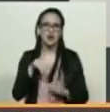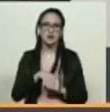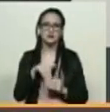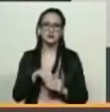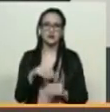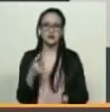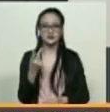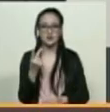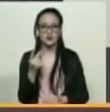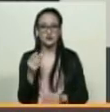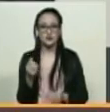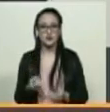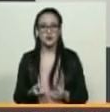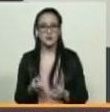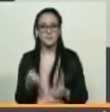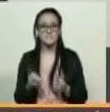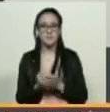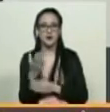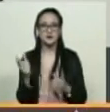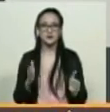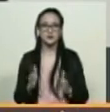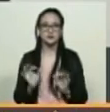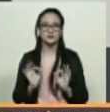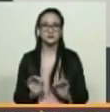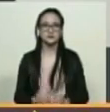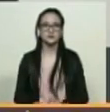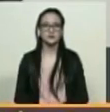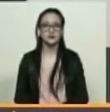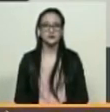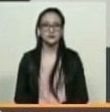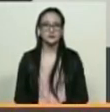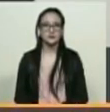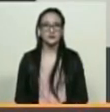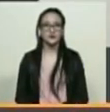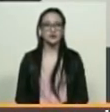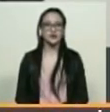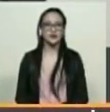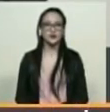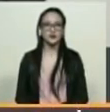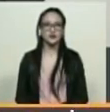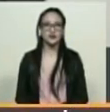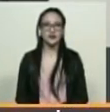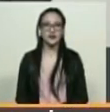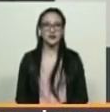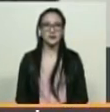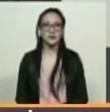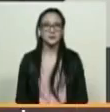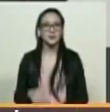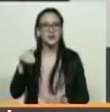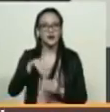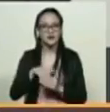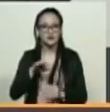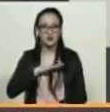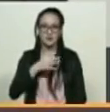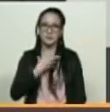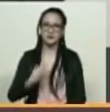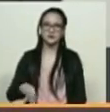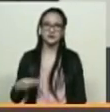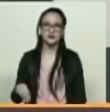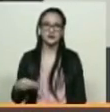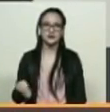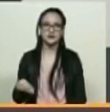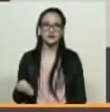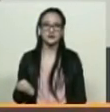segunda quincena de mayo. Respecto a una cosa que escuché, quiero aclararlo. Son elecciones de presidente de la